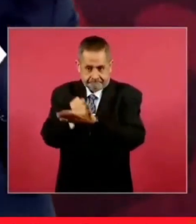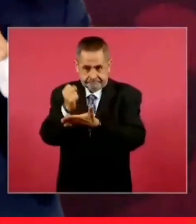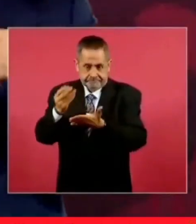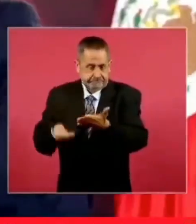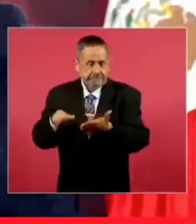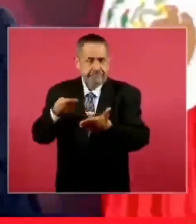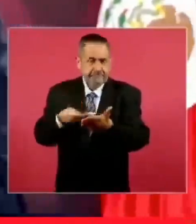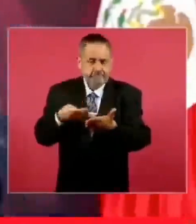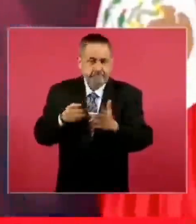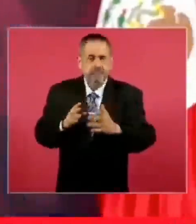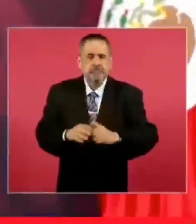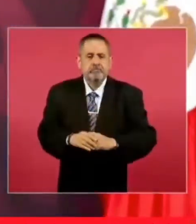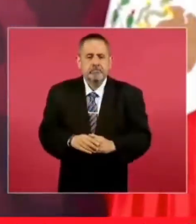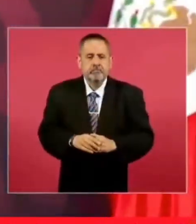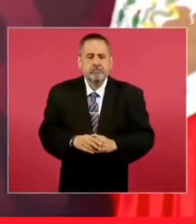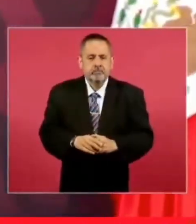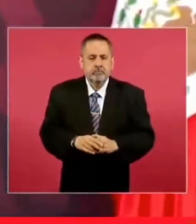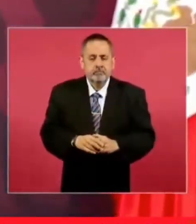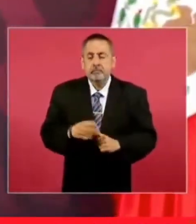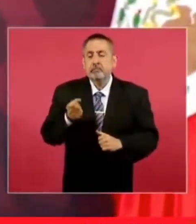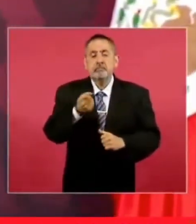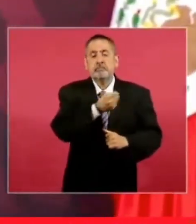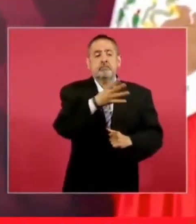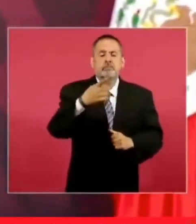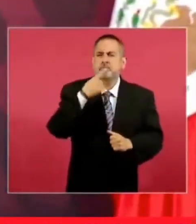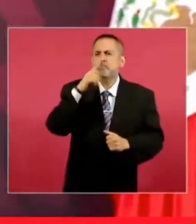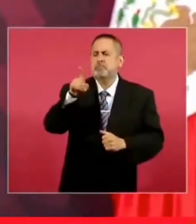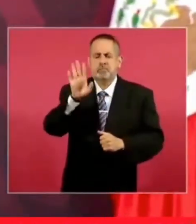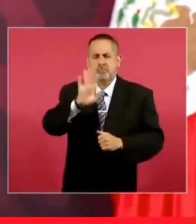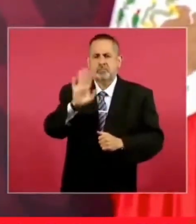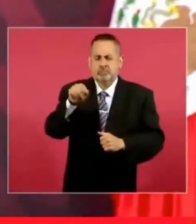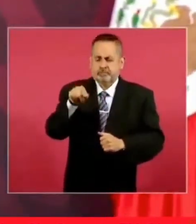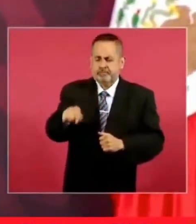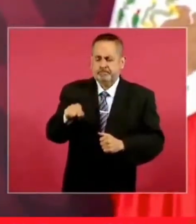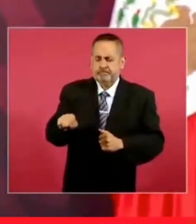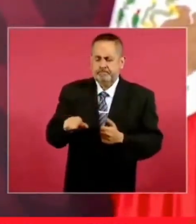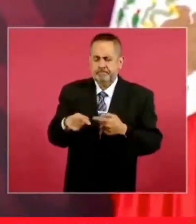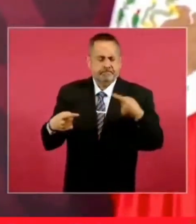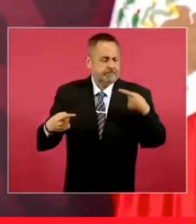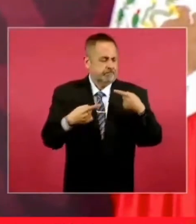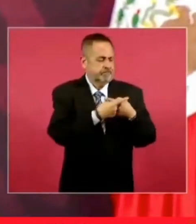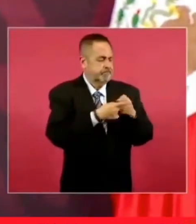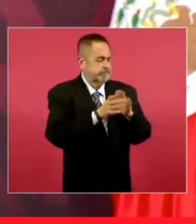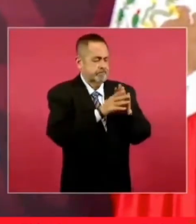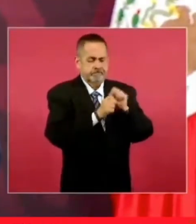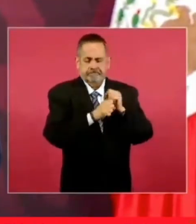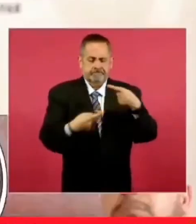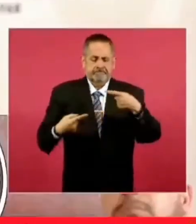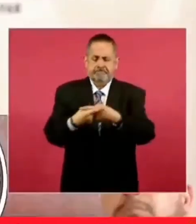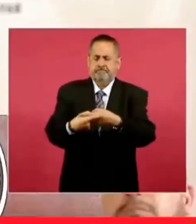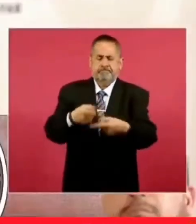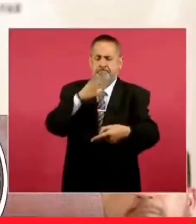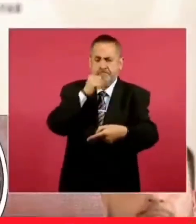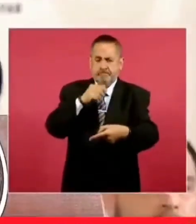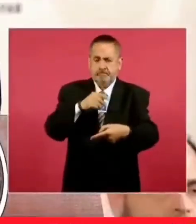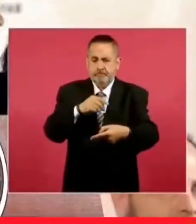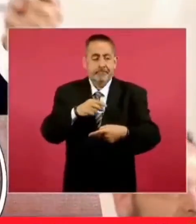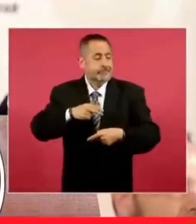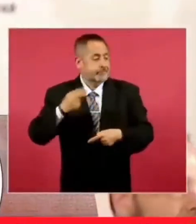y hay una acción de inconstitucionalidad que se presenta a la Corte, se